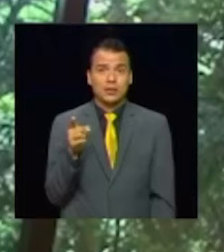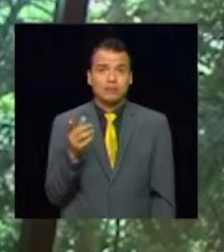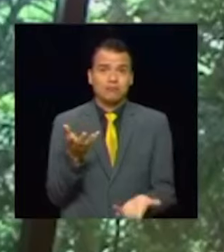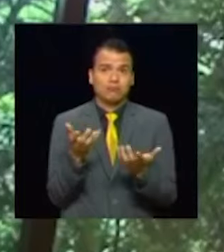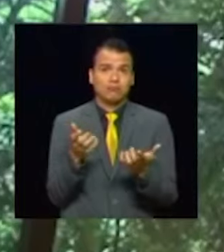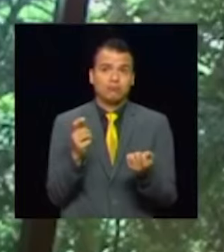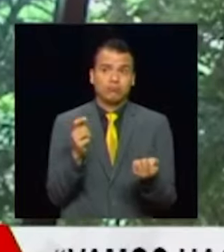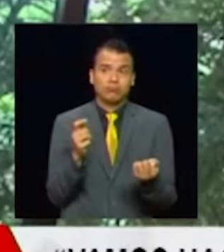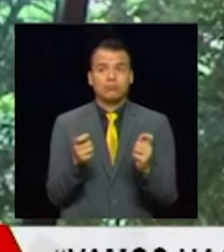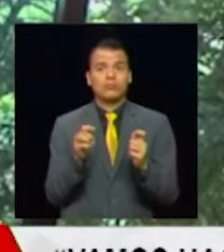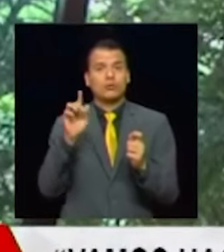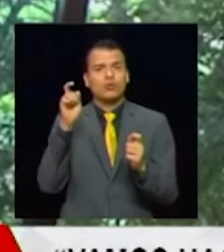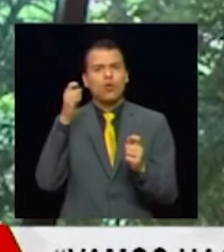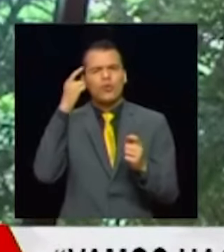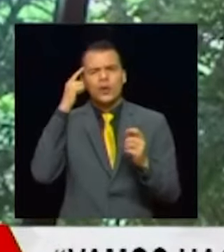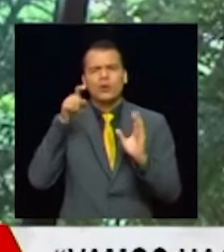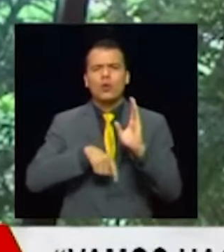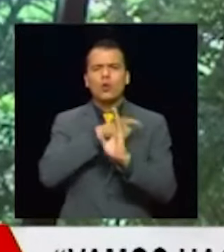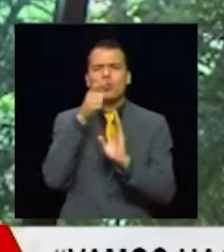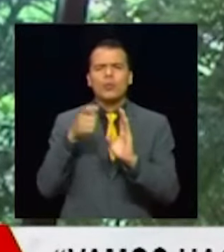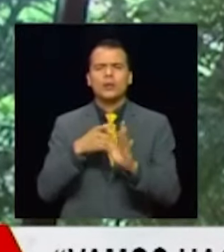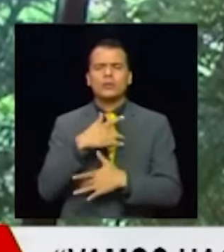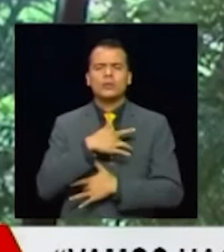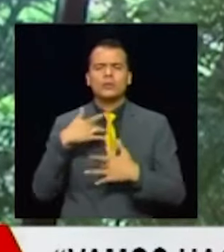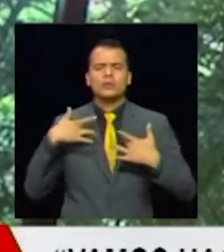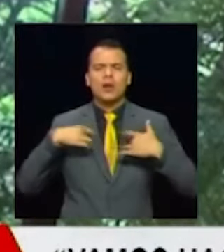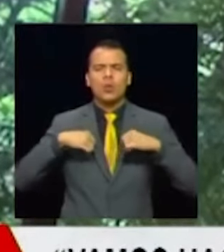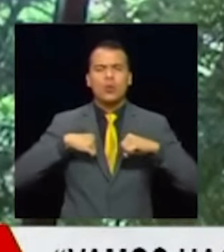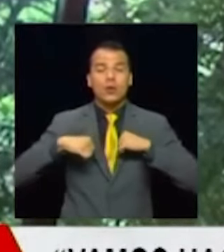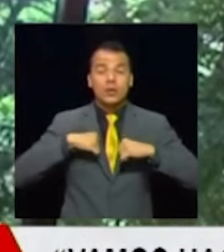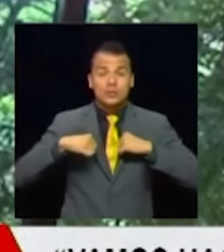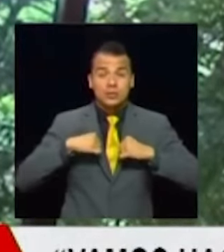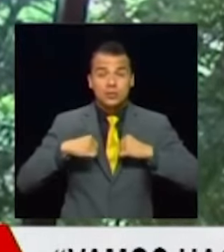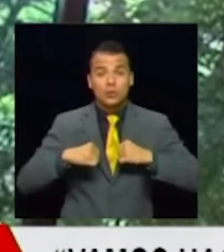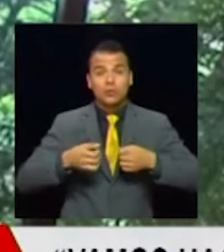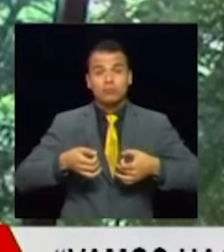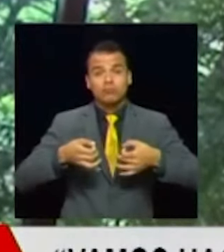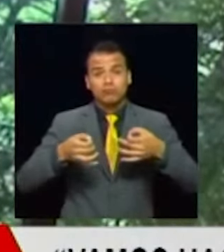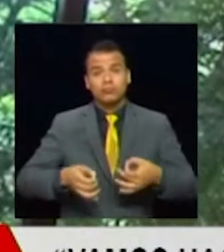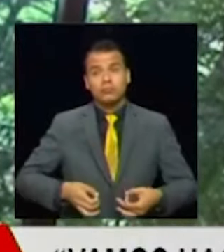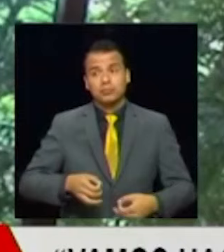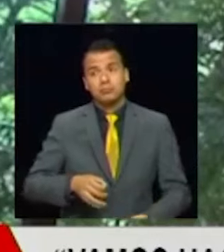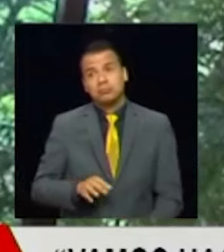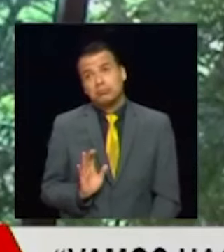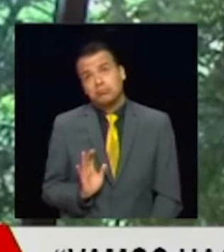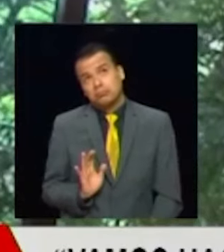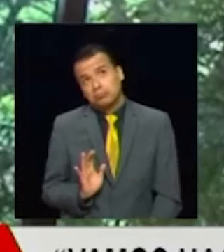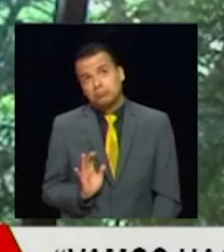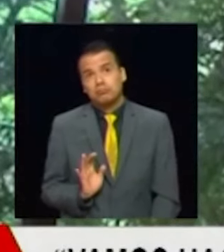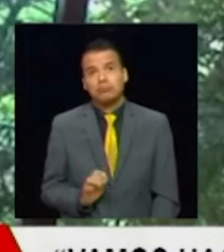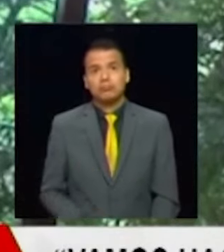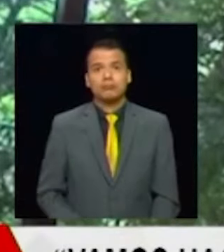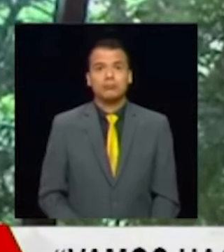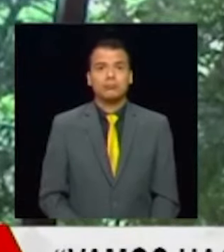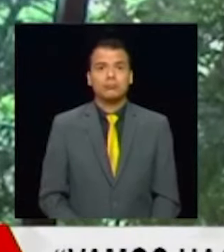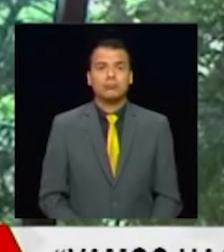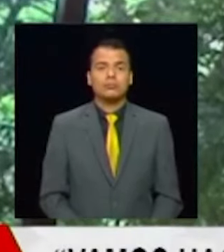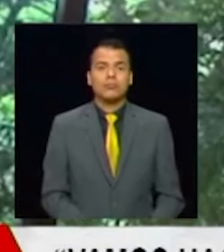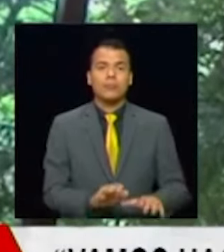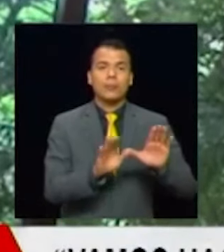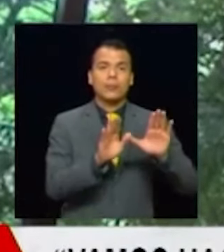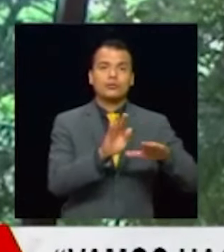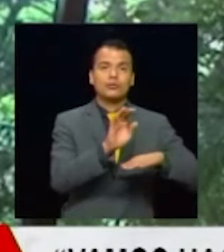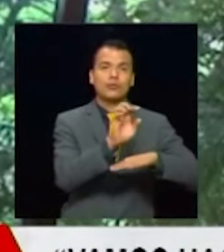hacia un modelo público esencialmente donde, pues, en defecto de las